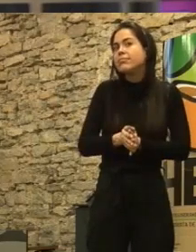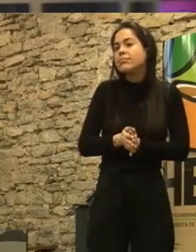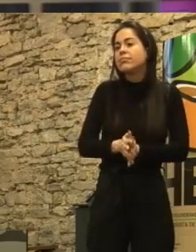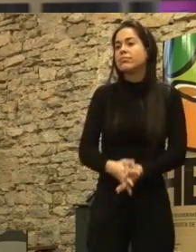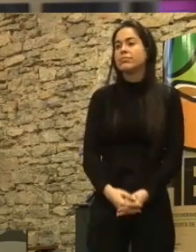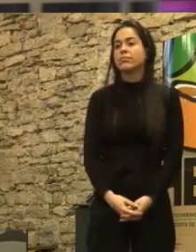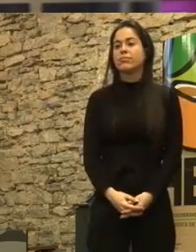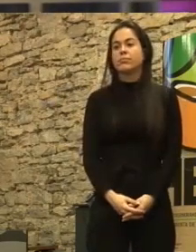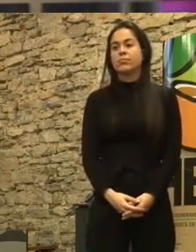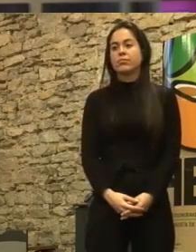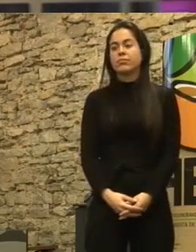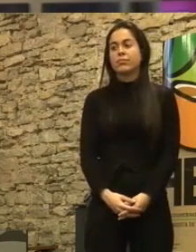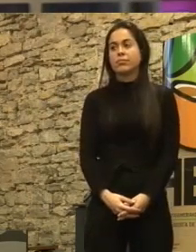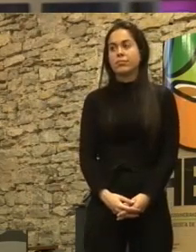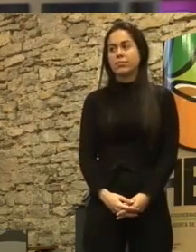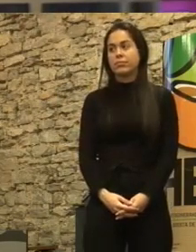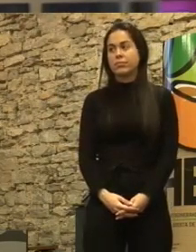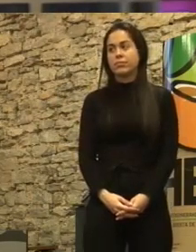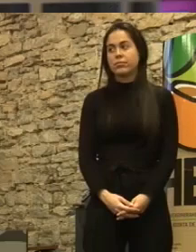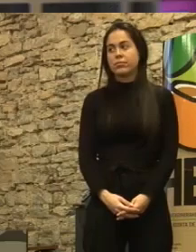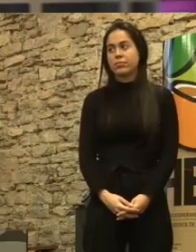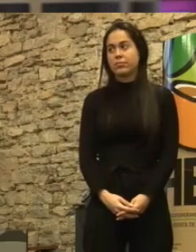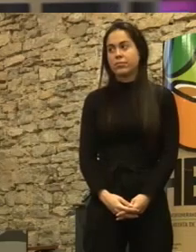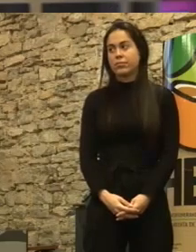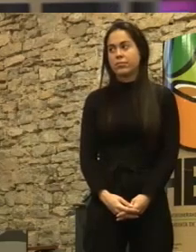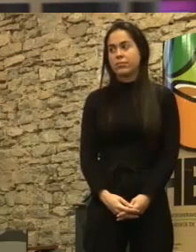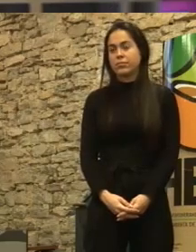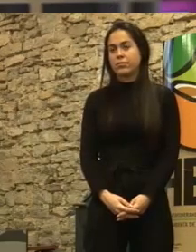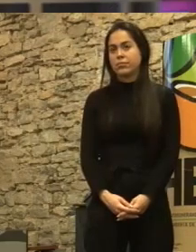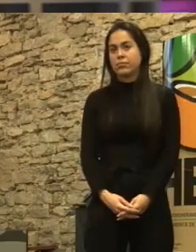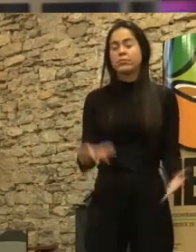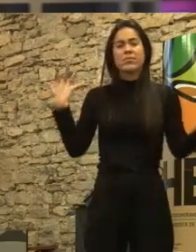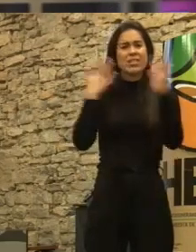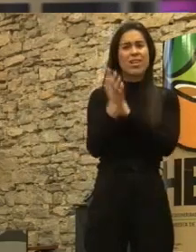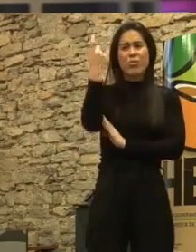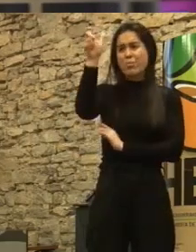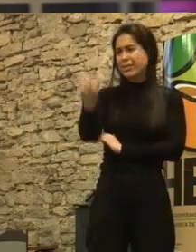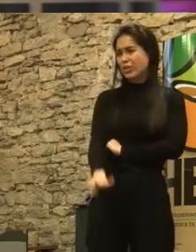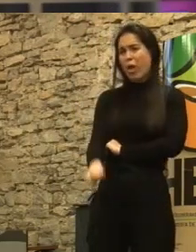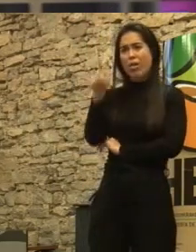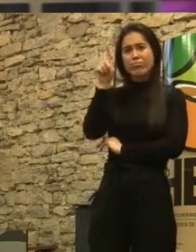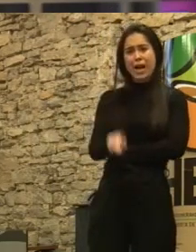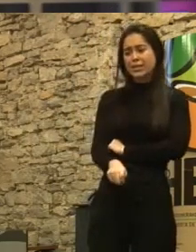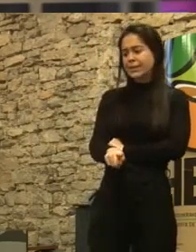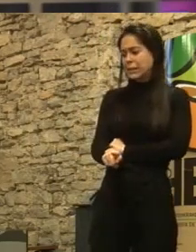no es el hecho de que una persona que no llega a fin de mes vaya